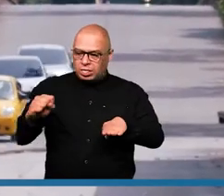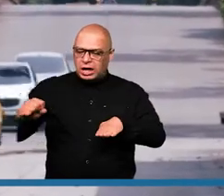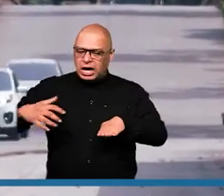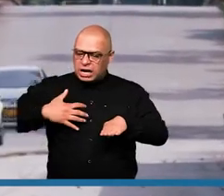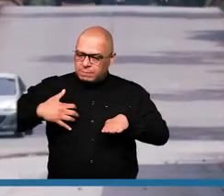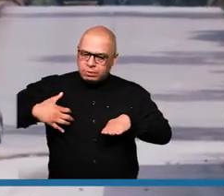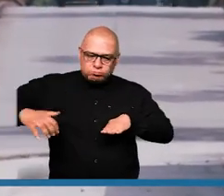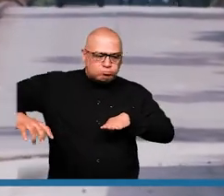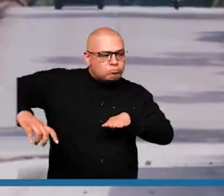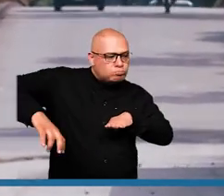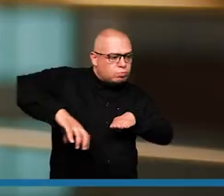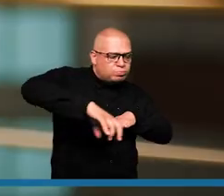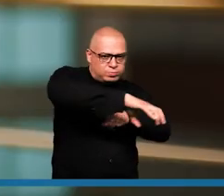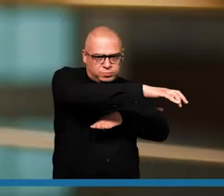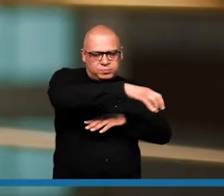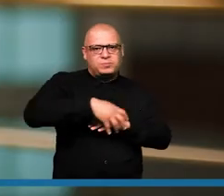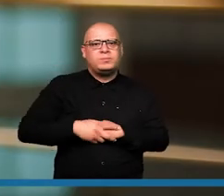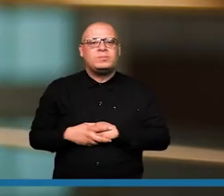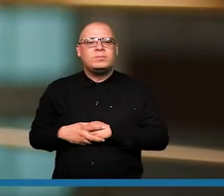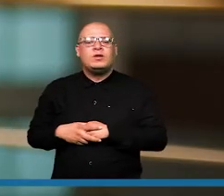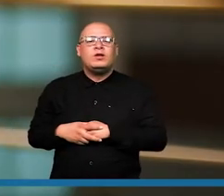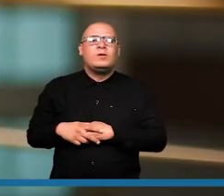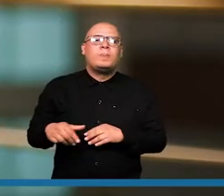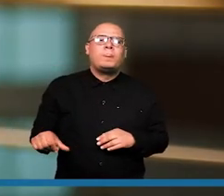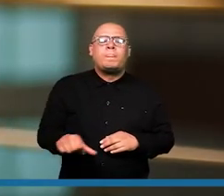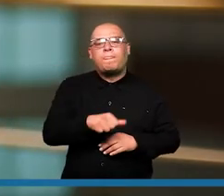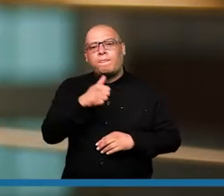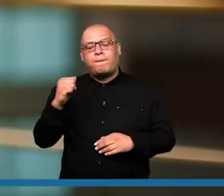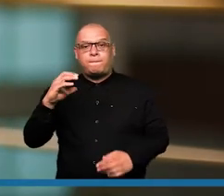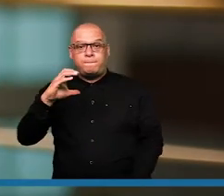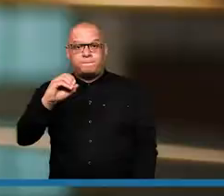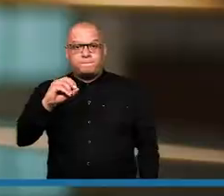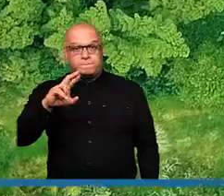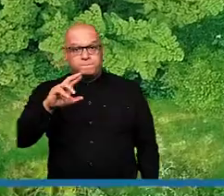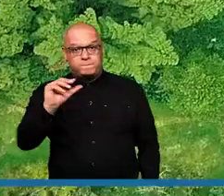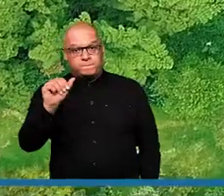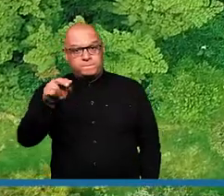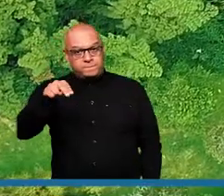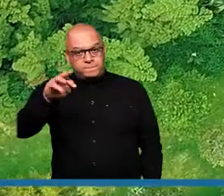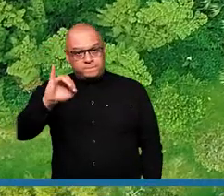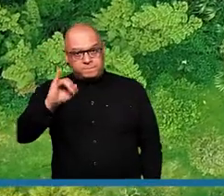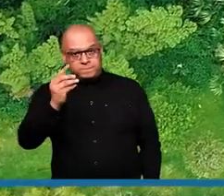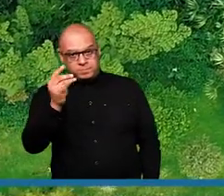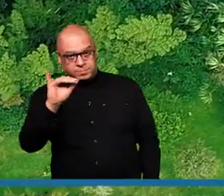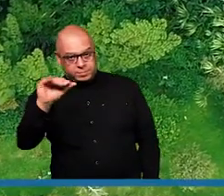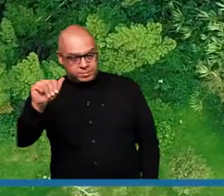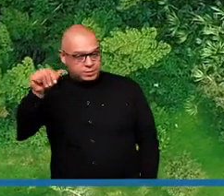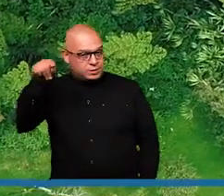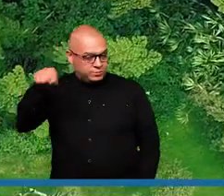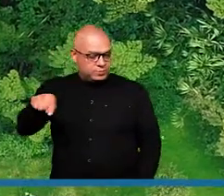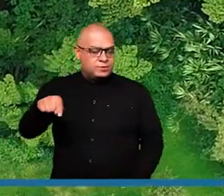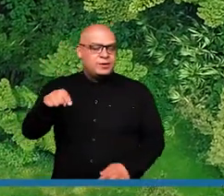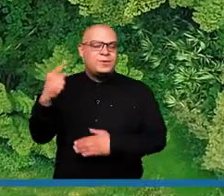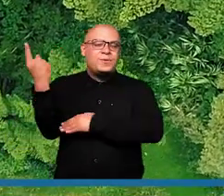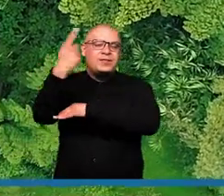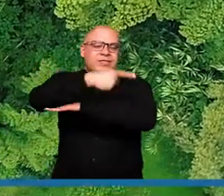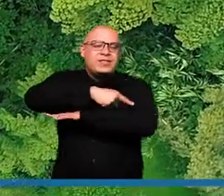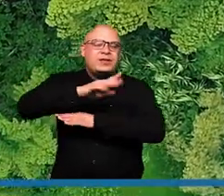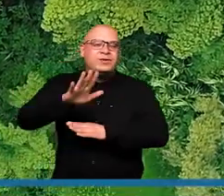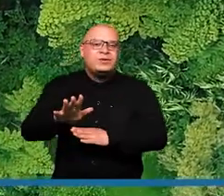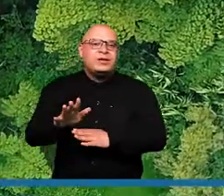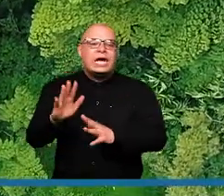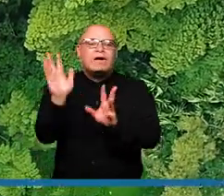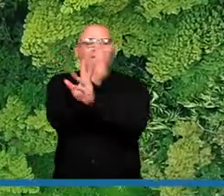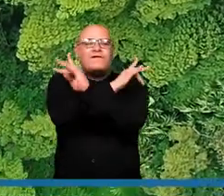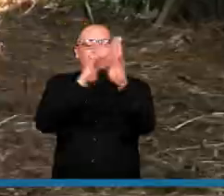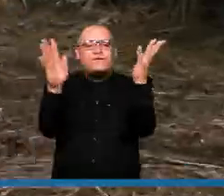También acompañamos esas estrategias con Corantioquia y en la celebración de un día muy especial que fue el Día de los Bosques